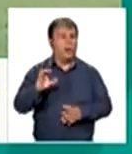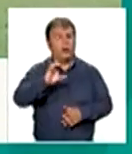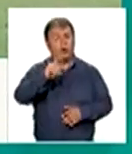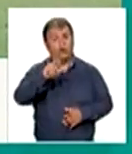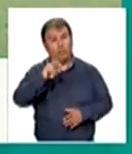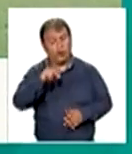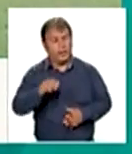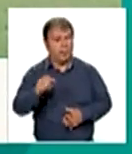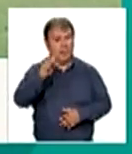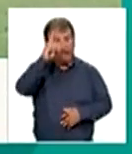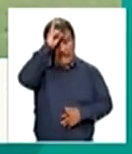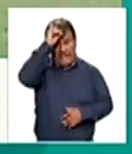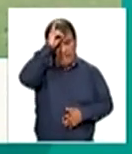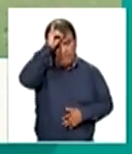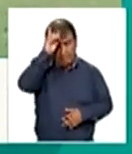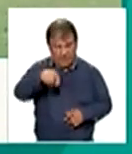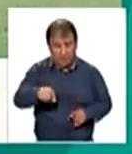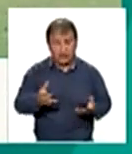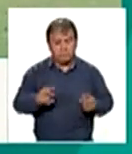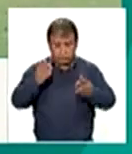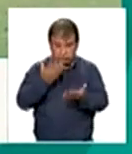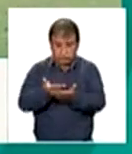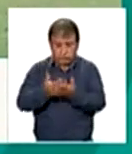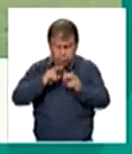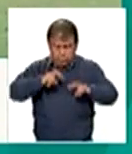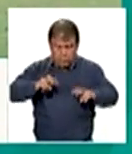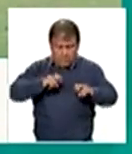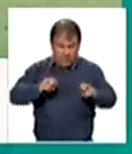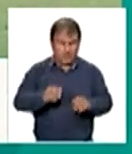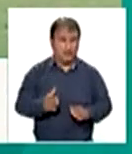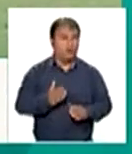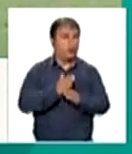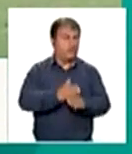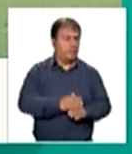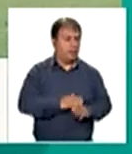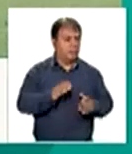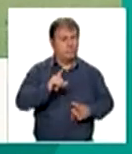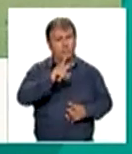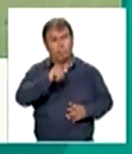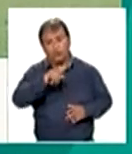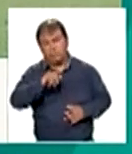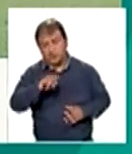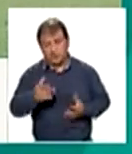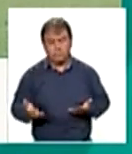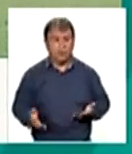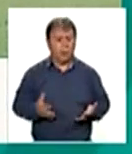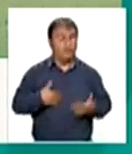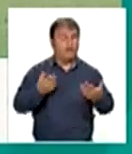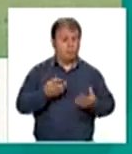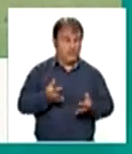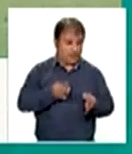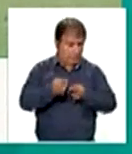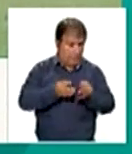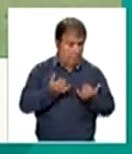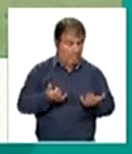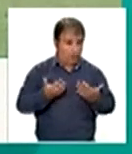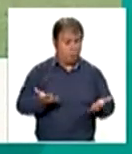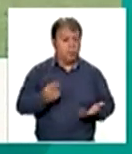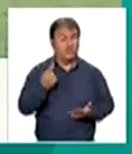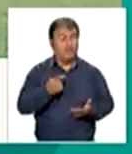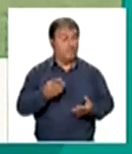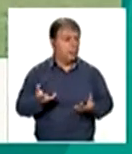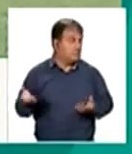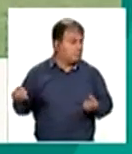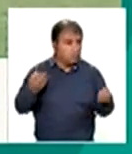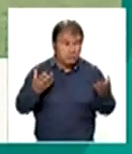en Alemania, fueron estas pruebas que se realizaron de antidopaje en el partido ante la selección argentina. Lo que podemos decir en adelante son tan solo